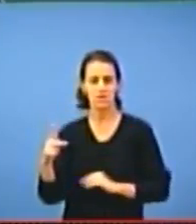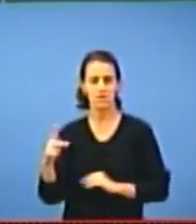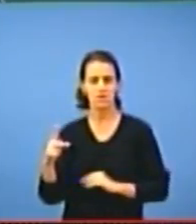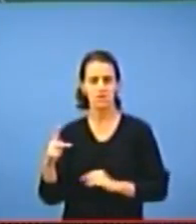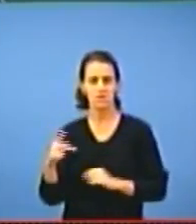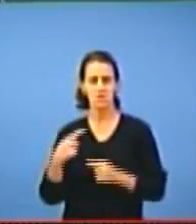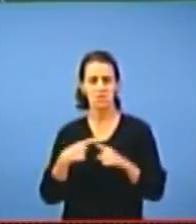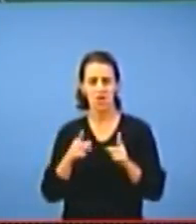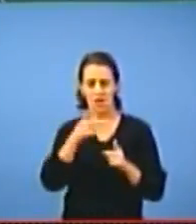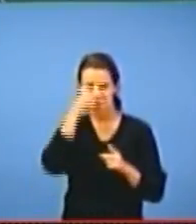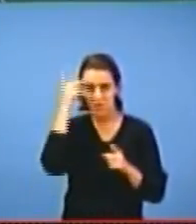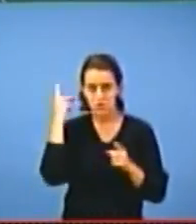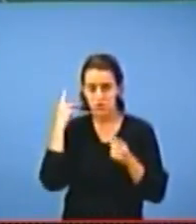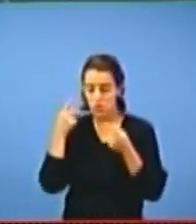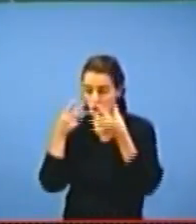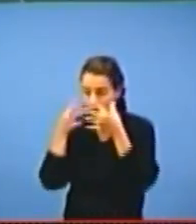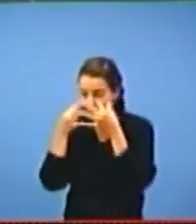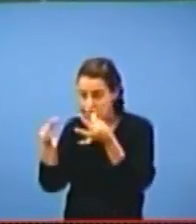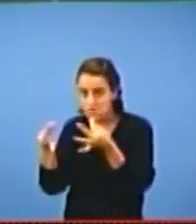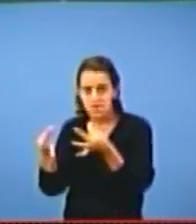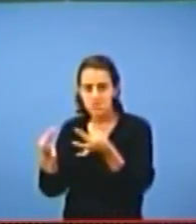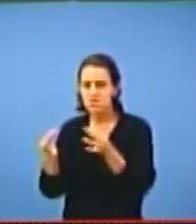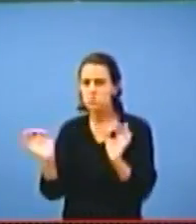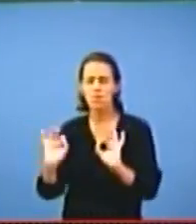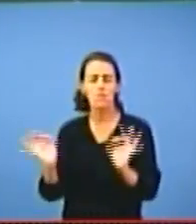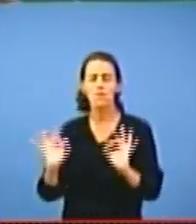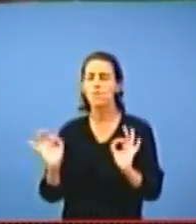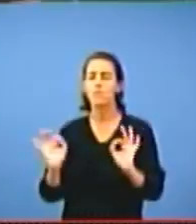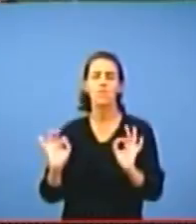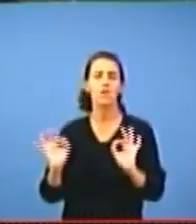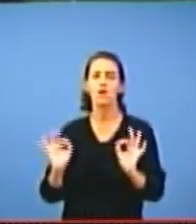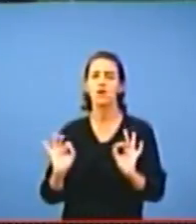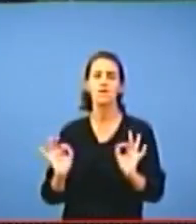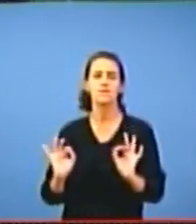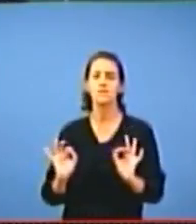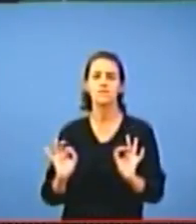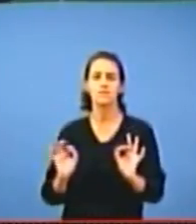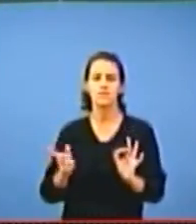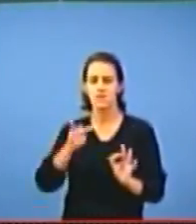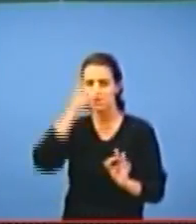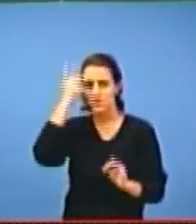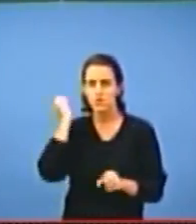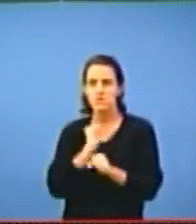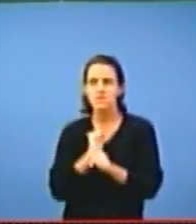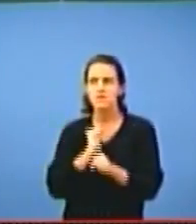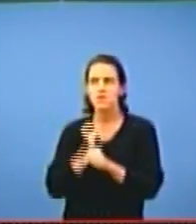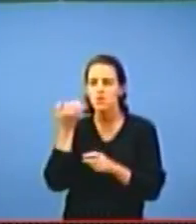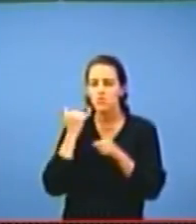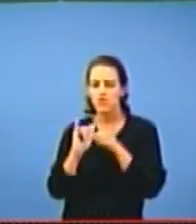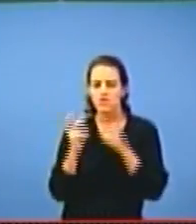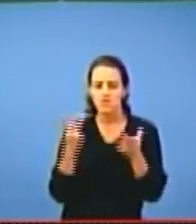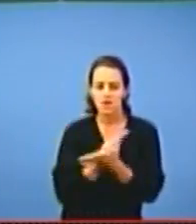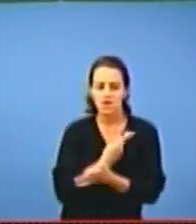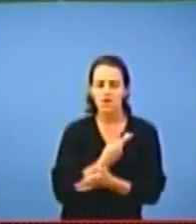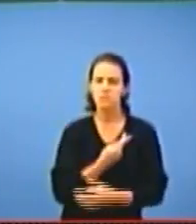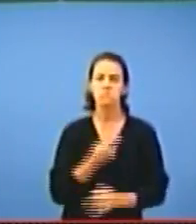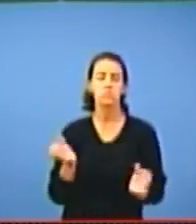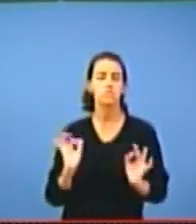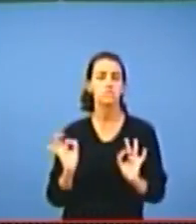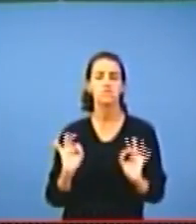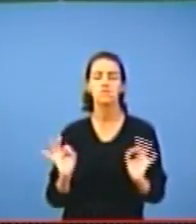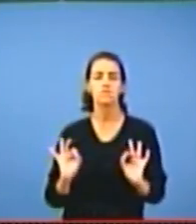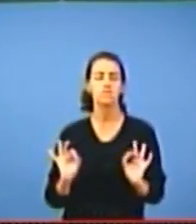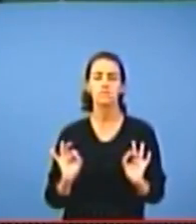hermanos estaban prestando atención a eso. ¿Alguien en ese tiempo estaba prestando atención? No. ¿Alguien valorizaba la profecía? Absolutamente